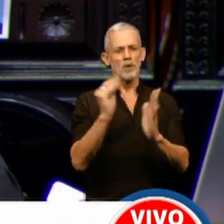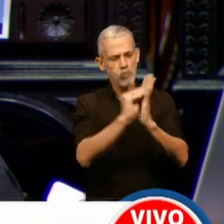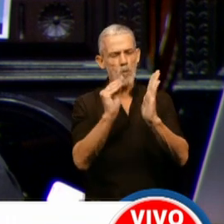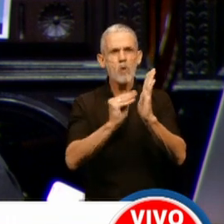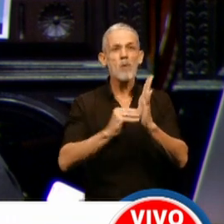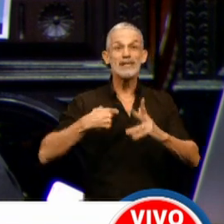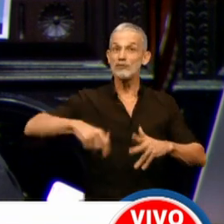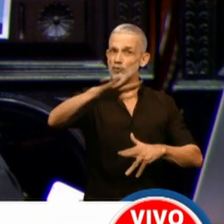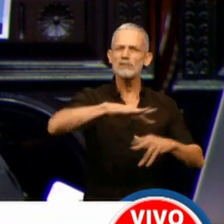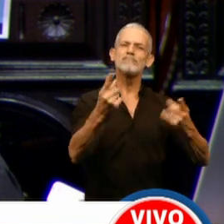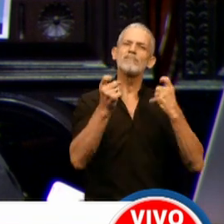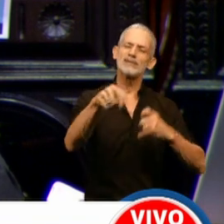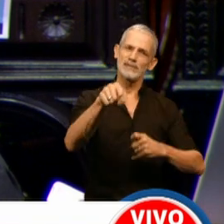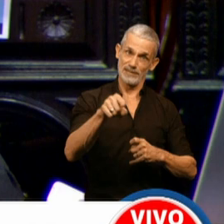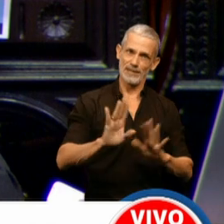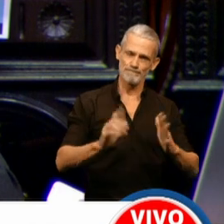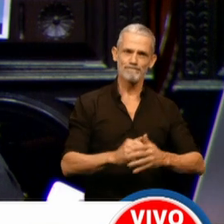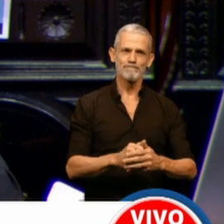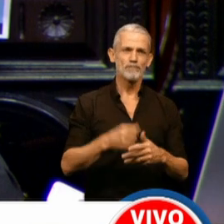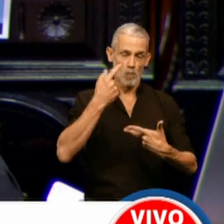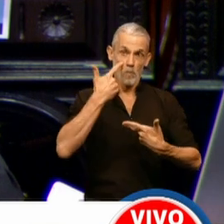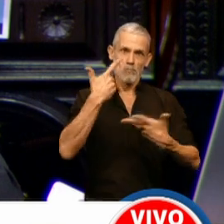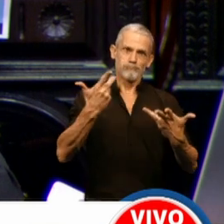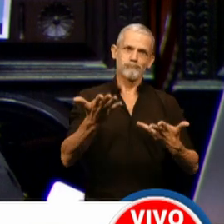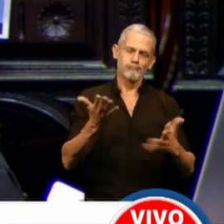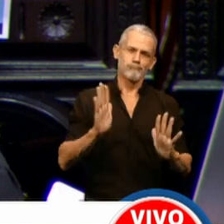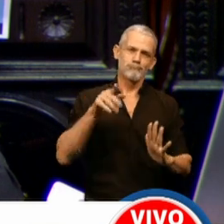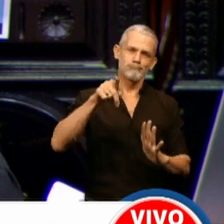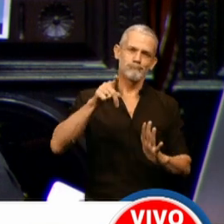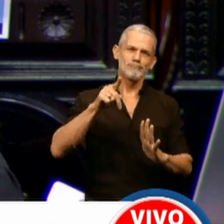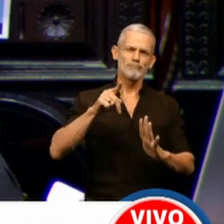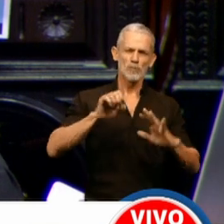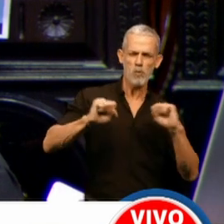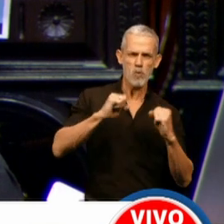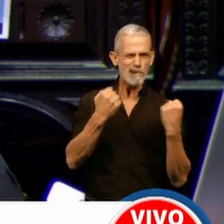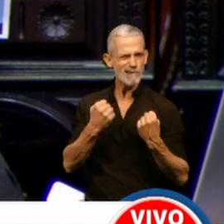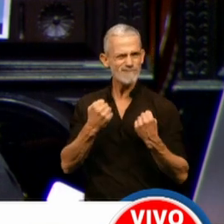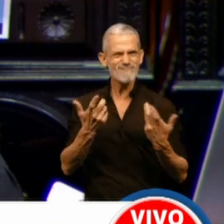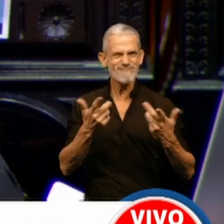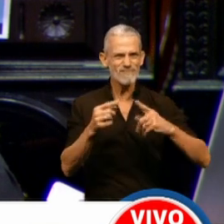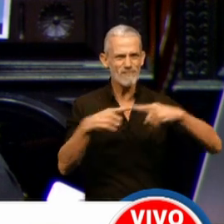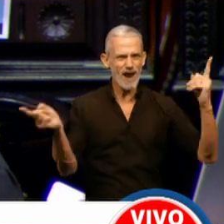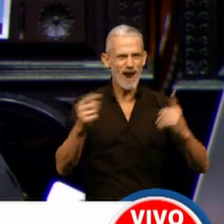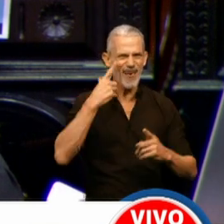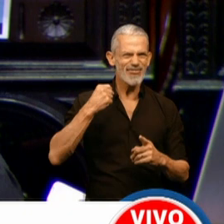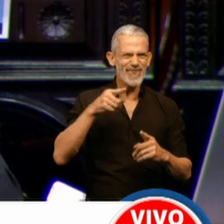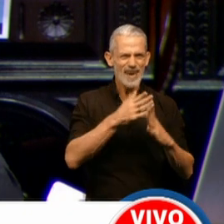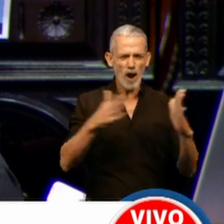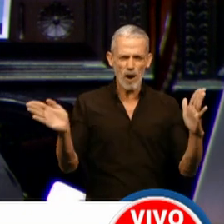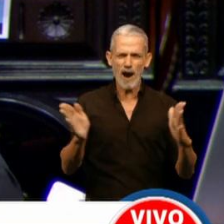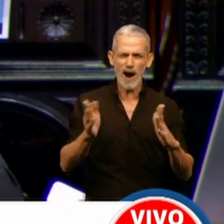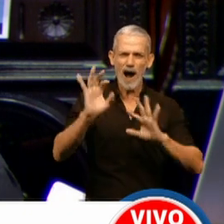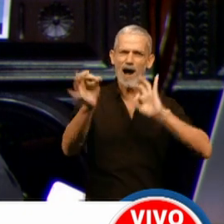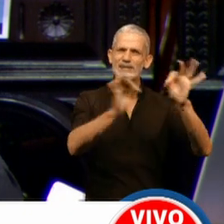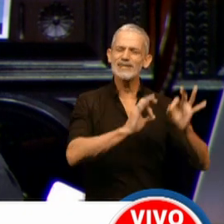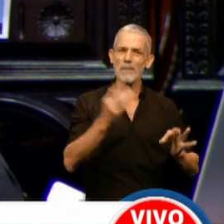que la sociedad necesita evidentemente reacción que tuvieron a lo largo del día de hoy donde